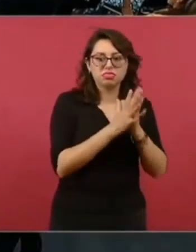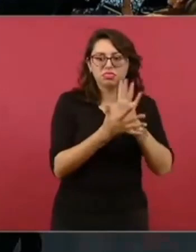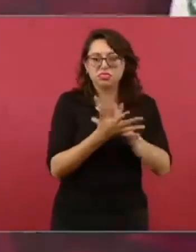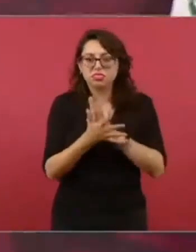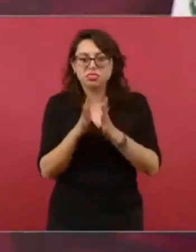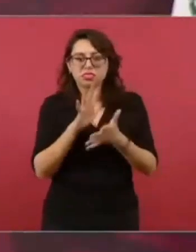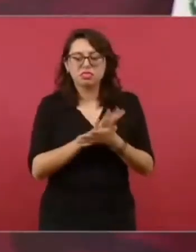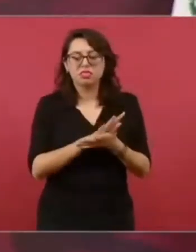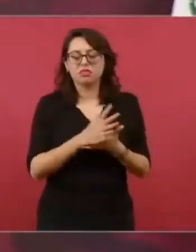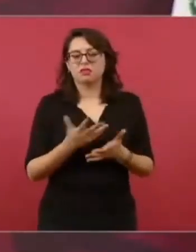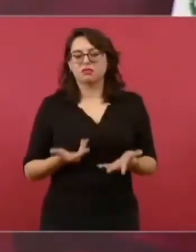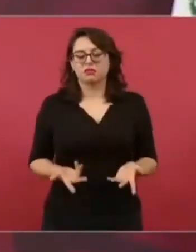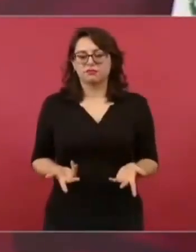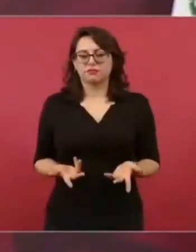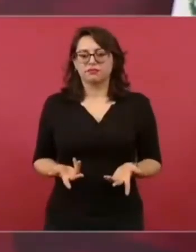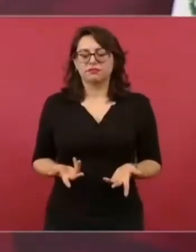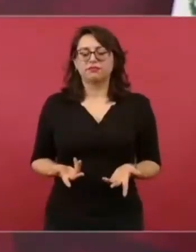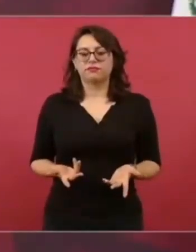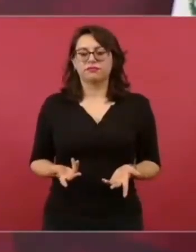vendidos o alquilados,